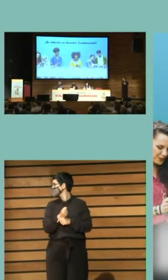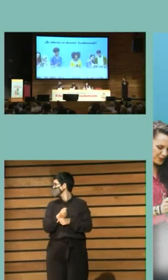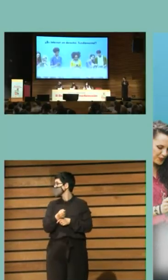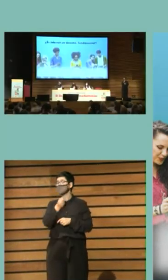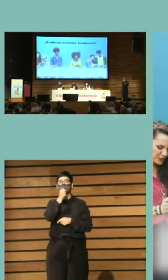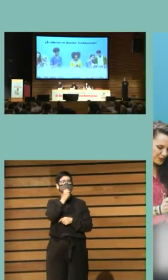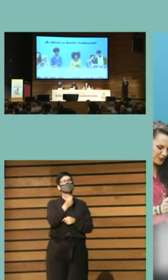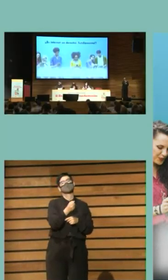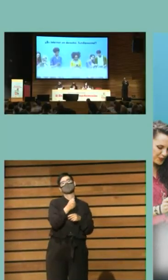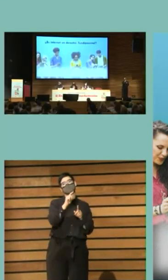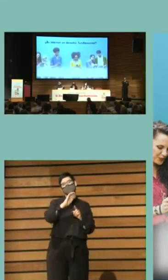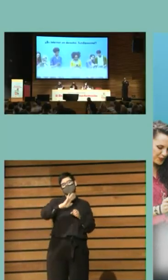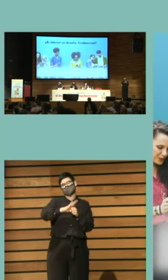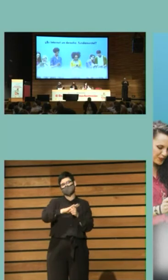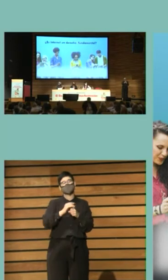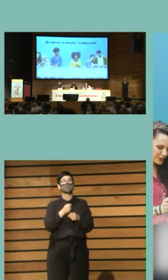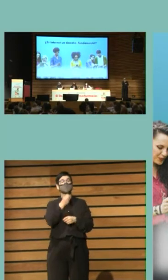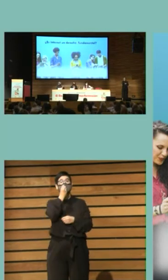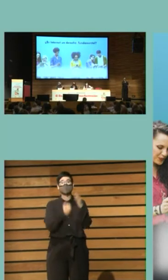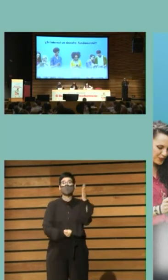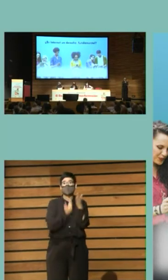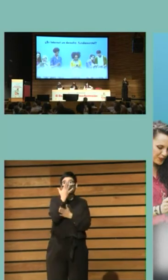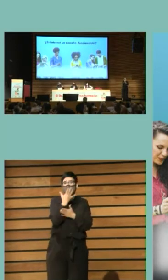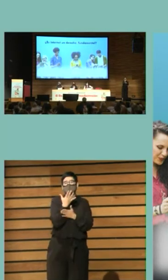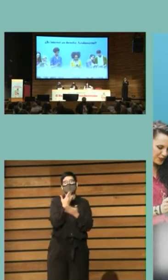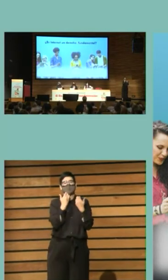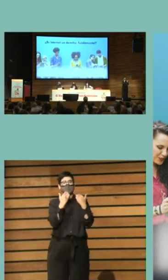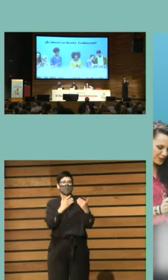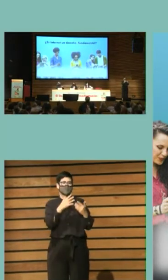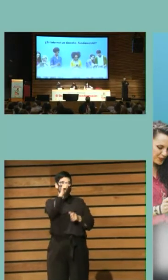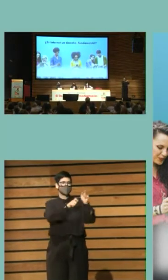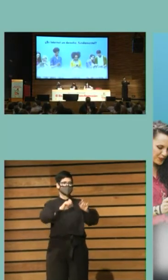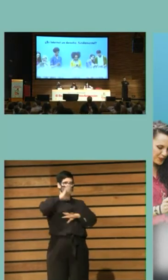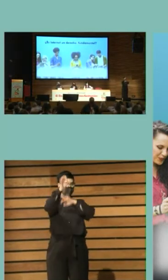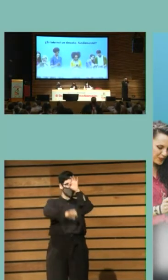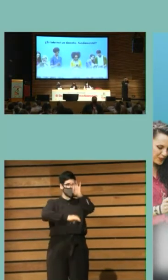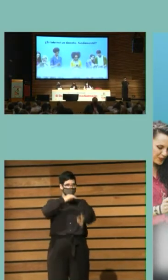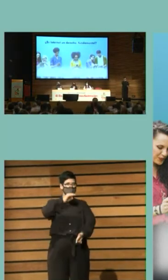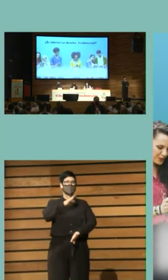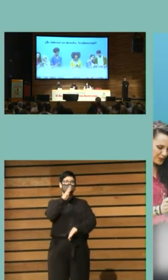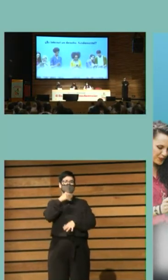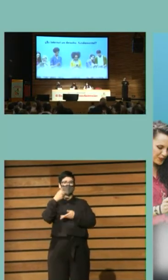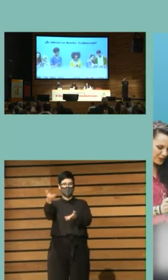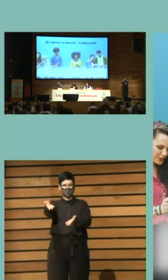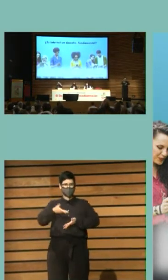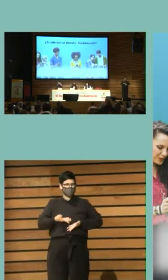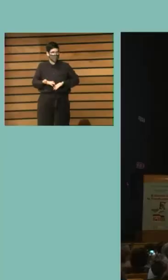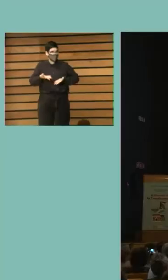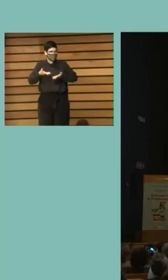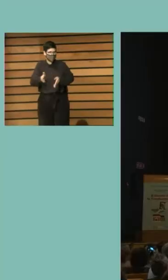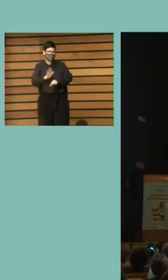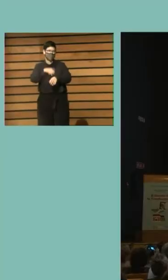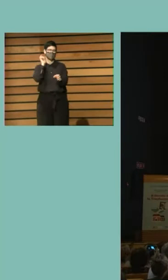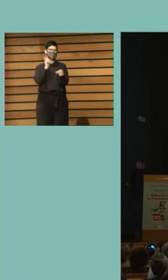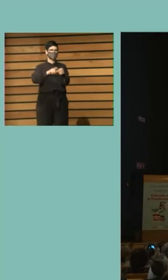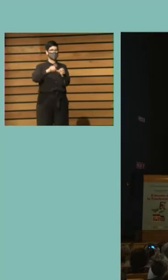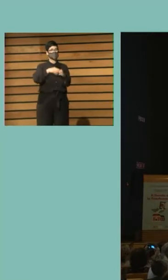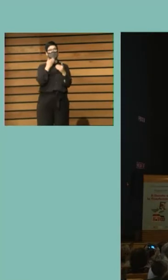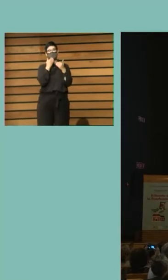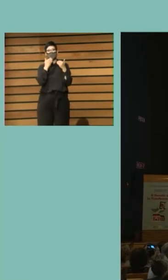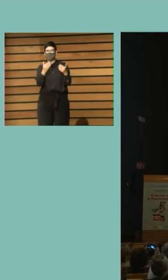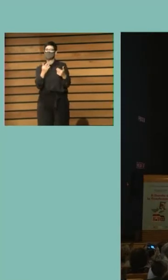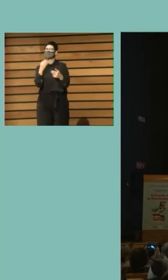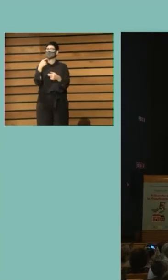Buenos días y muchas gracias a los organizadores por invitarme a participar aquí. Muchas gracias, Gloria. Has dado una